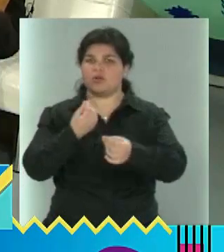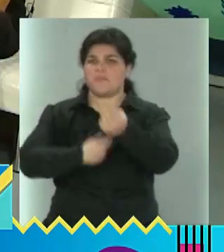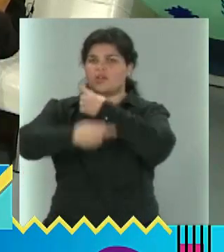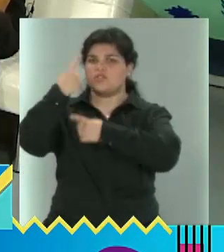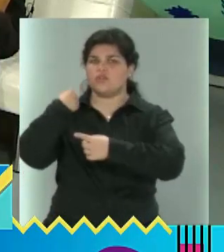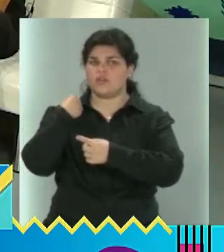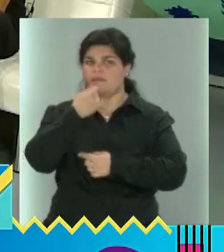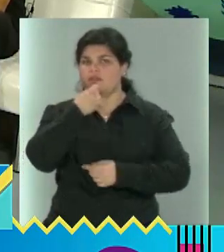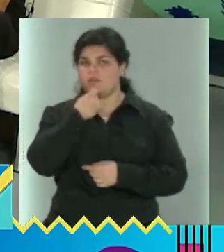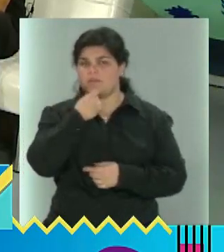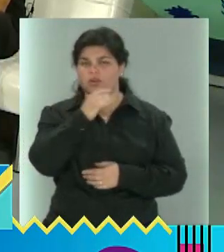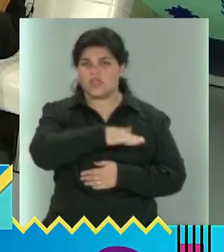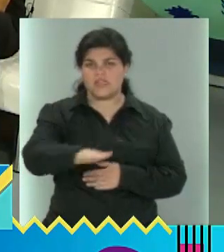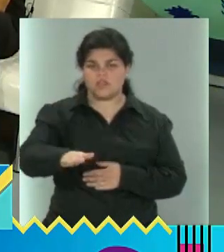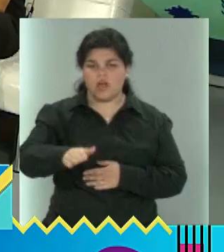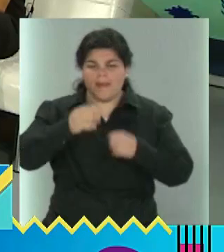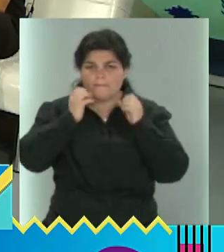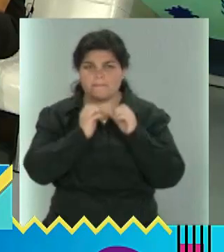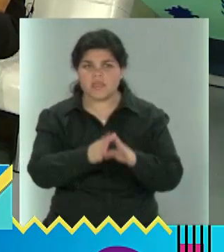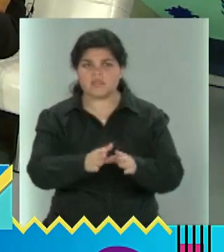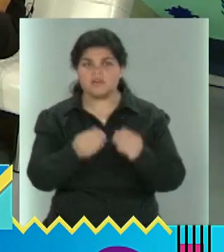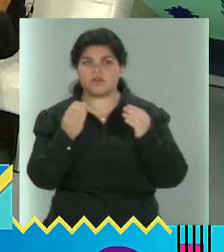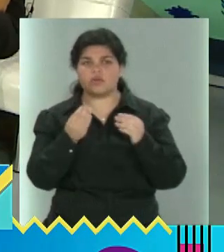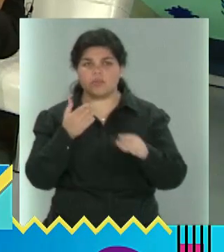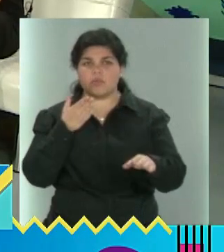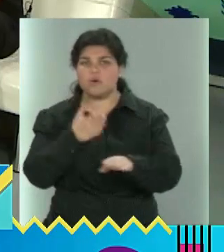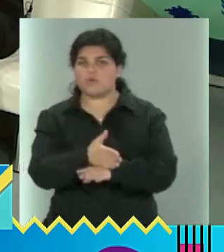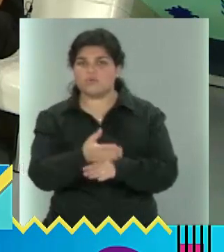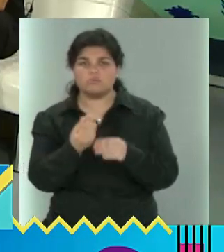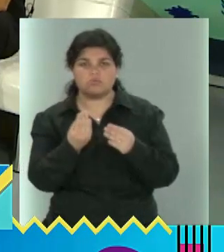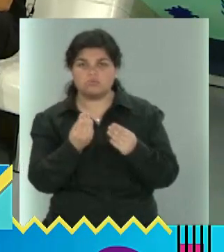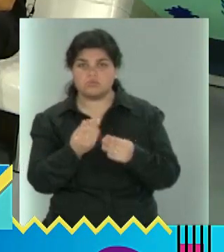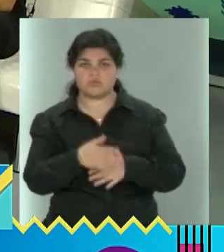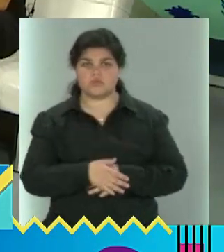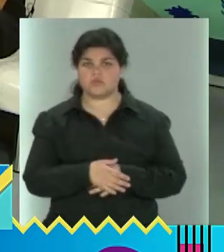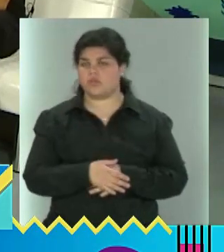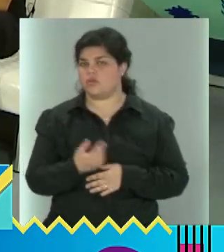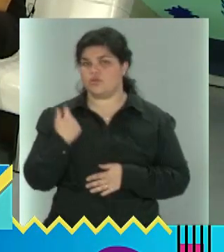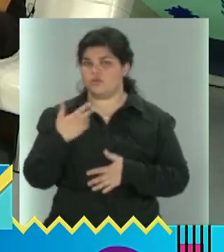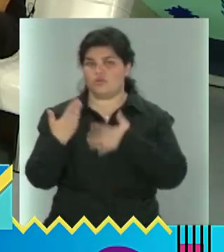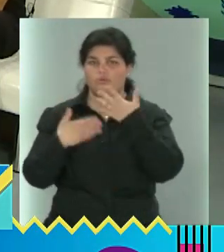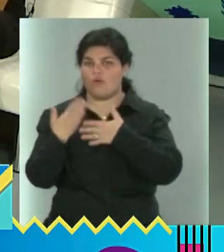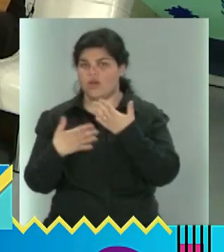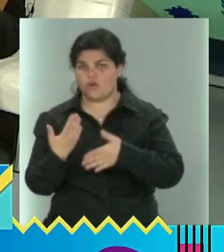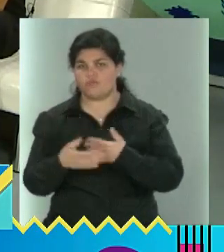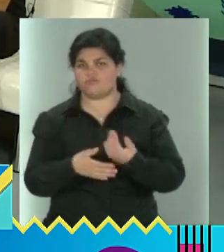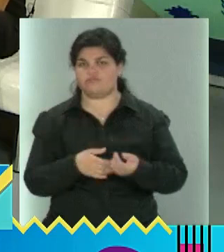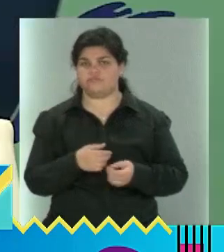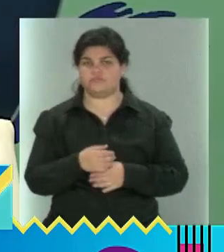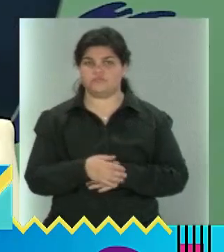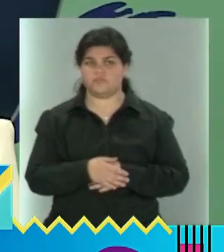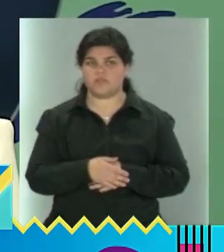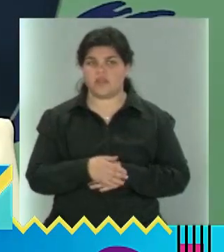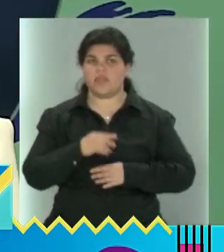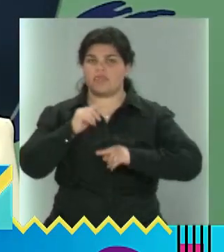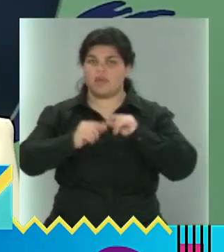ejemplo, a chicos que empiezan Kung Fu? ¿Cómo se hace para ingresar a ese mundo? Nosotros lo hacemos a través de juegos. Vamos como generando